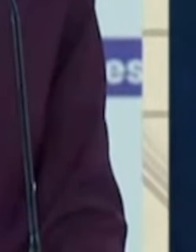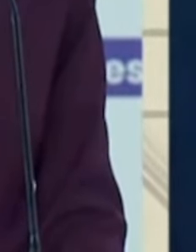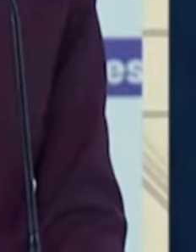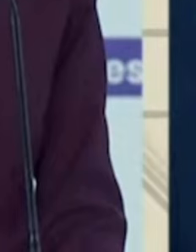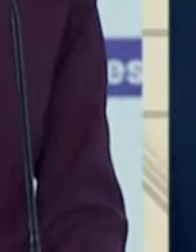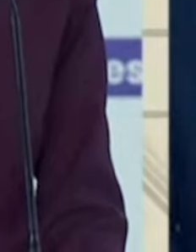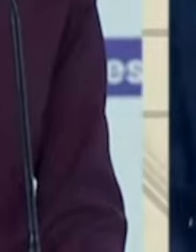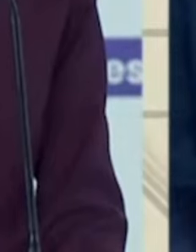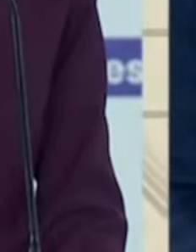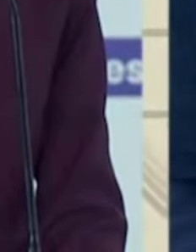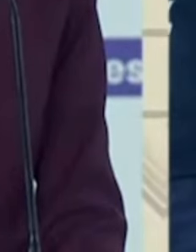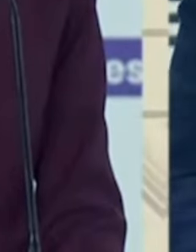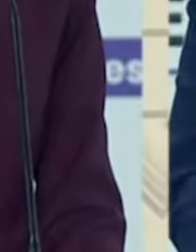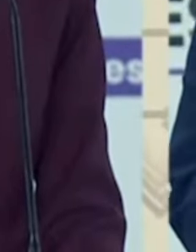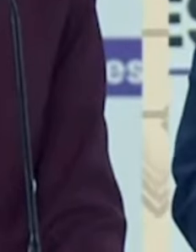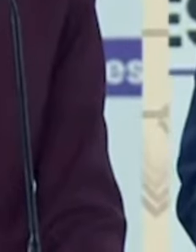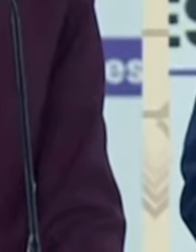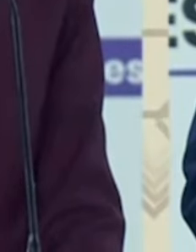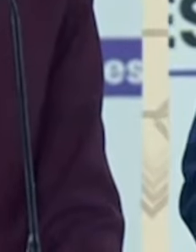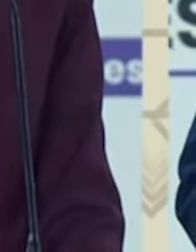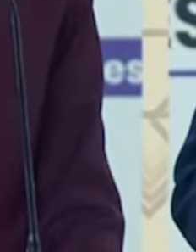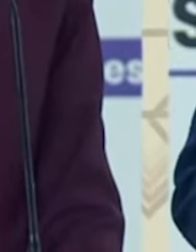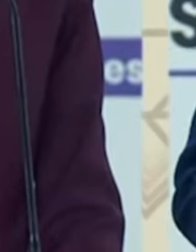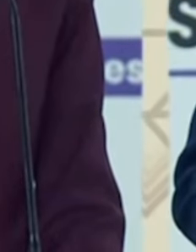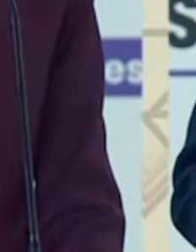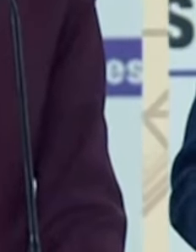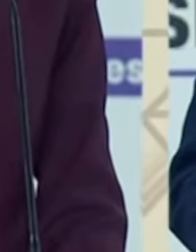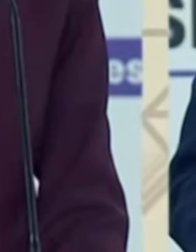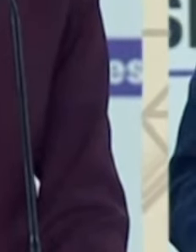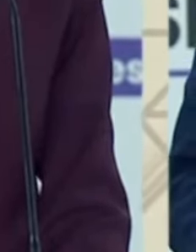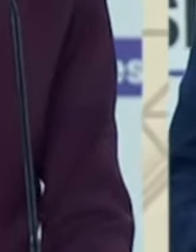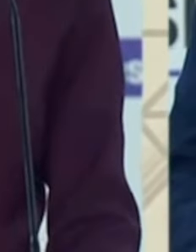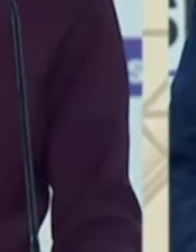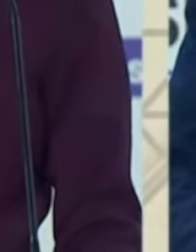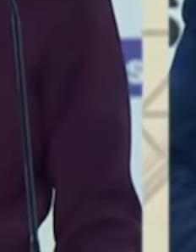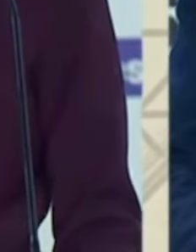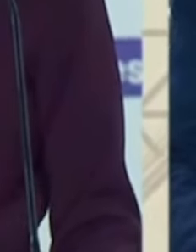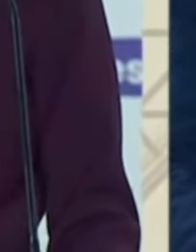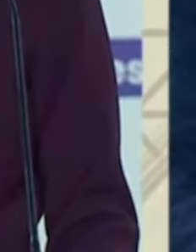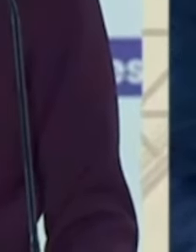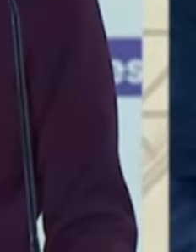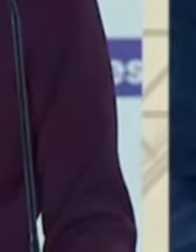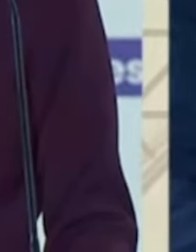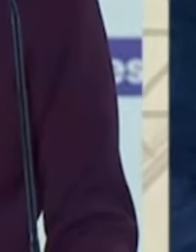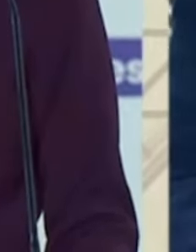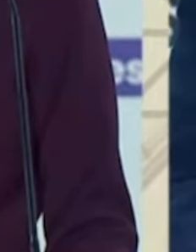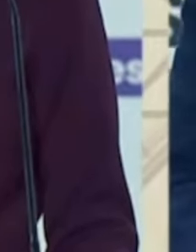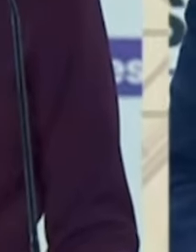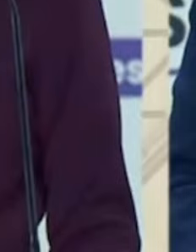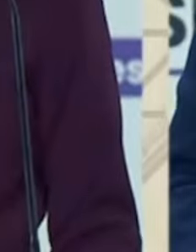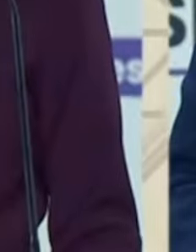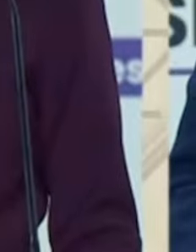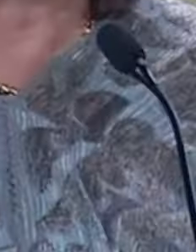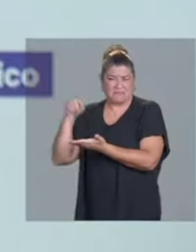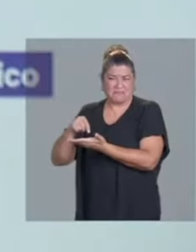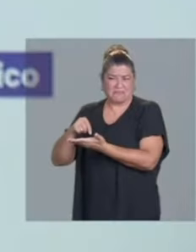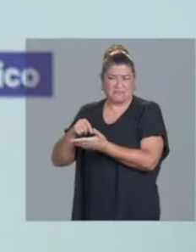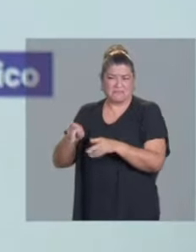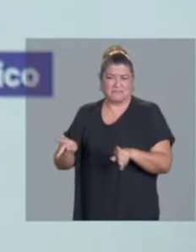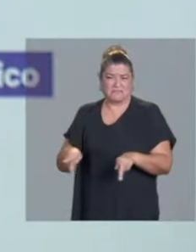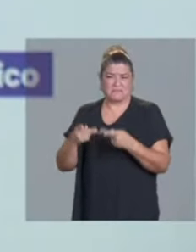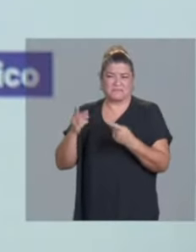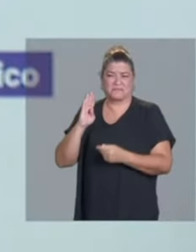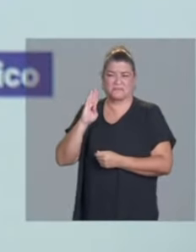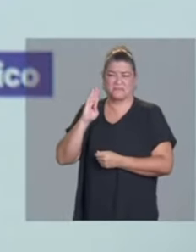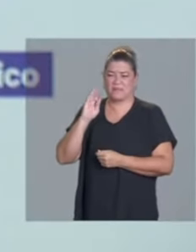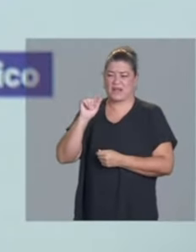presidente o propondrá que se haga ante las evidencias de la venta de balastro a sobrecosto.